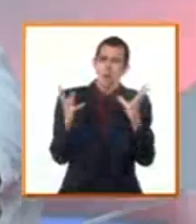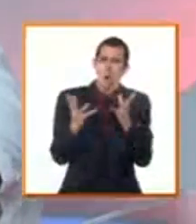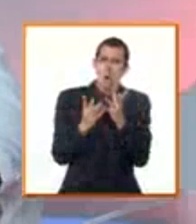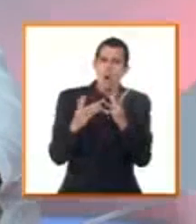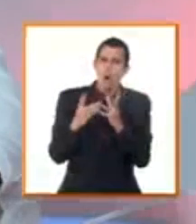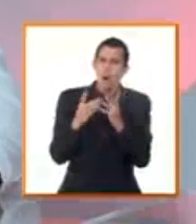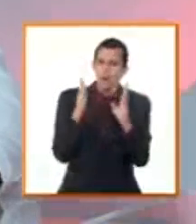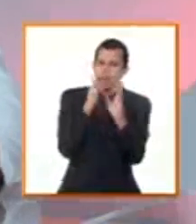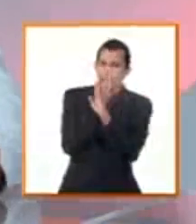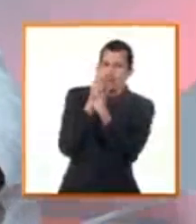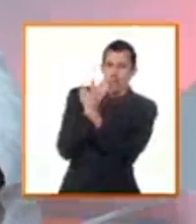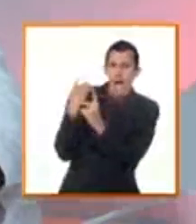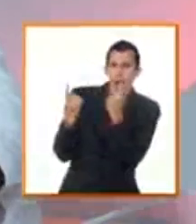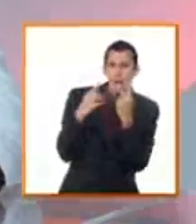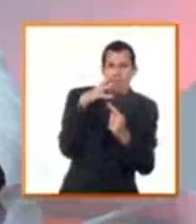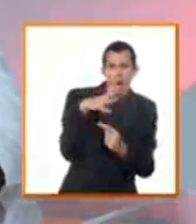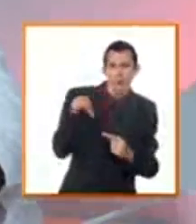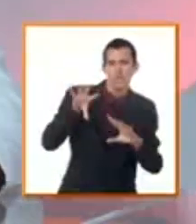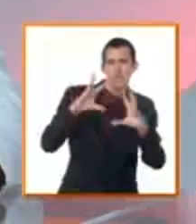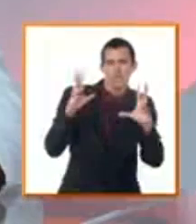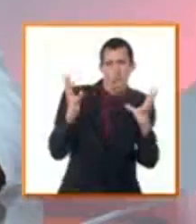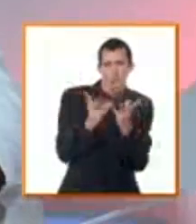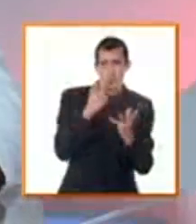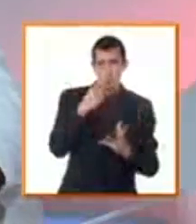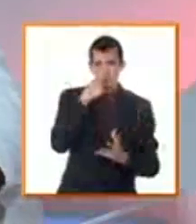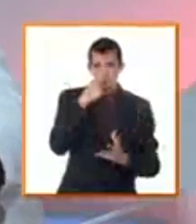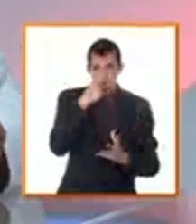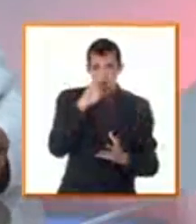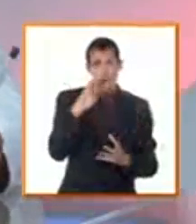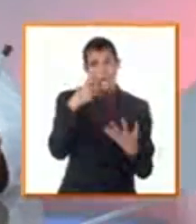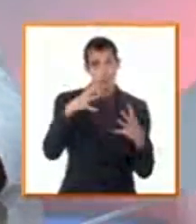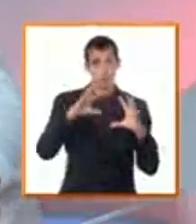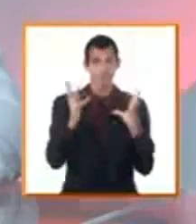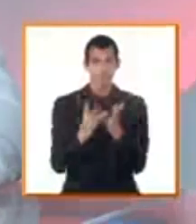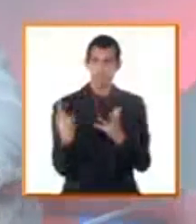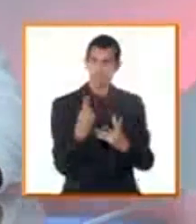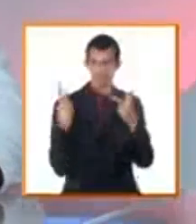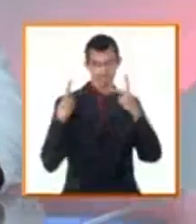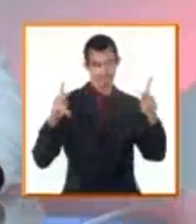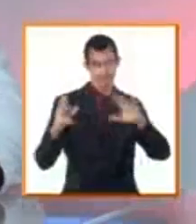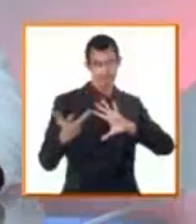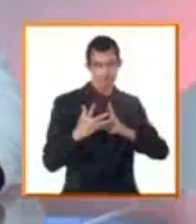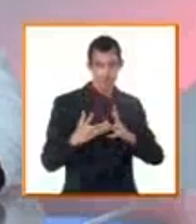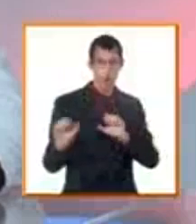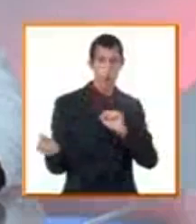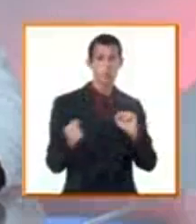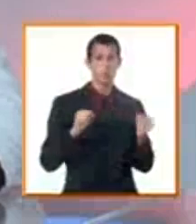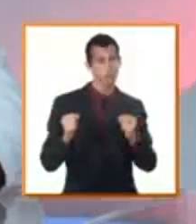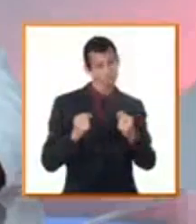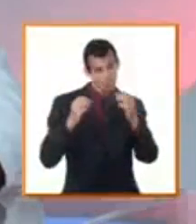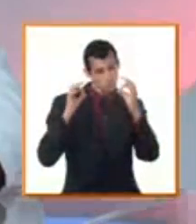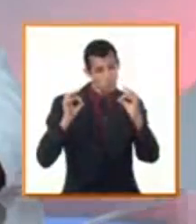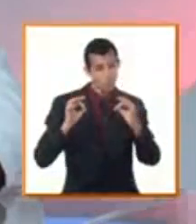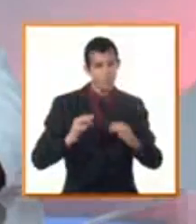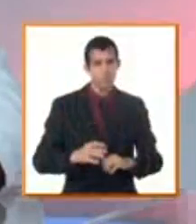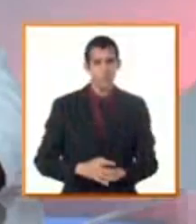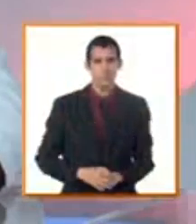estrategia que se ha aplicado con inteligencia, con rigor y con profesionalidad. Segundo, importante,